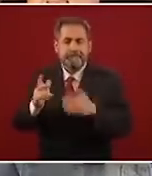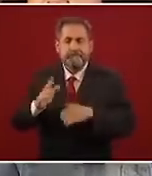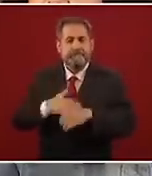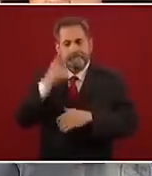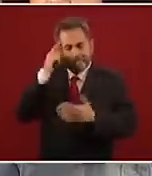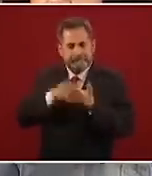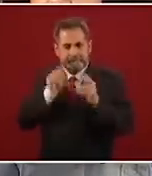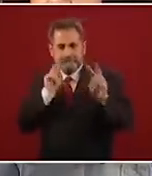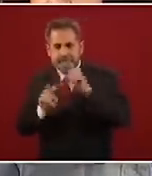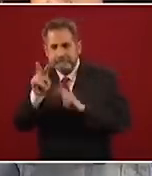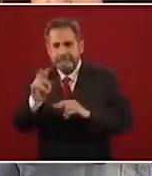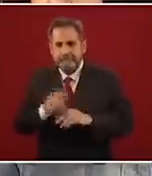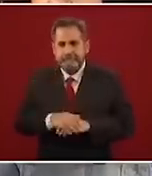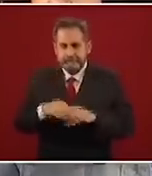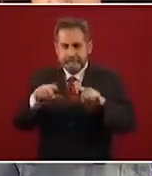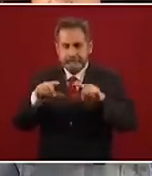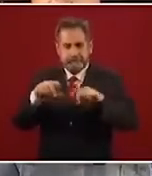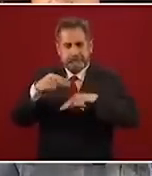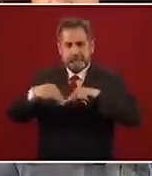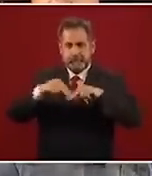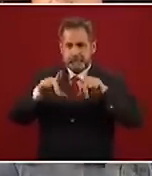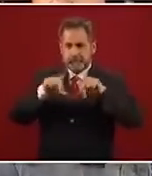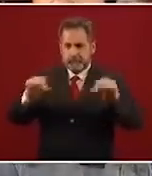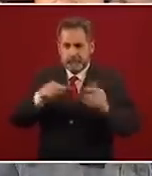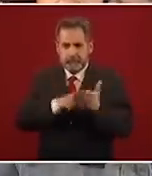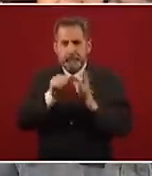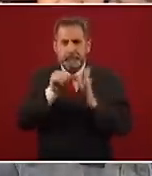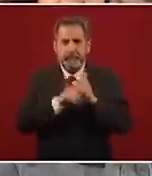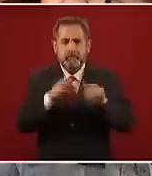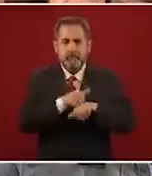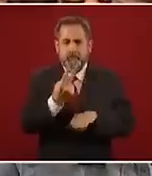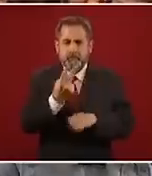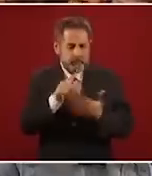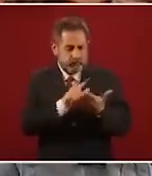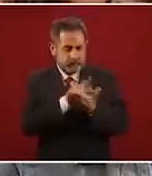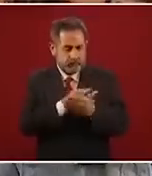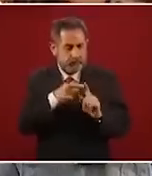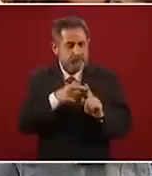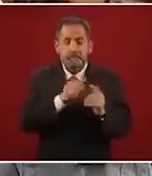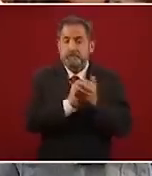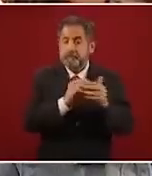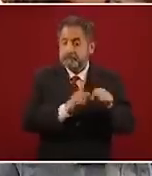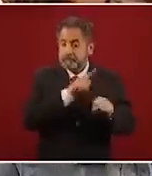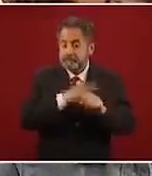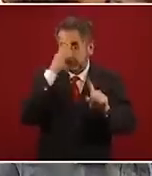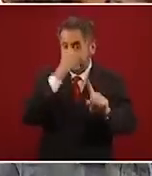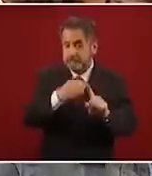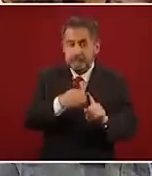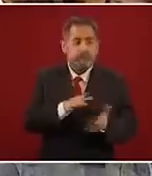veo que ya está hasta el boleto, pero dice el artículo segundo de la Ley Orgánica, el objeto del organismo es